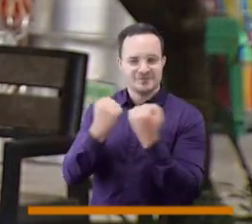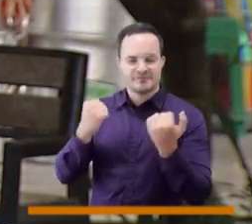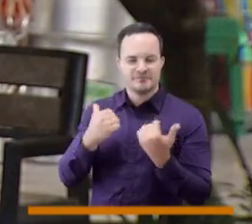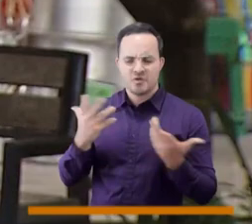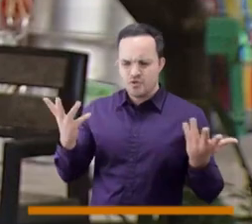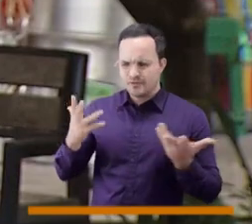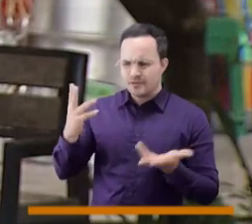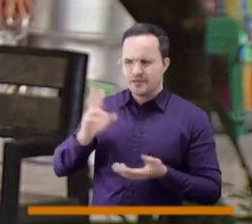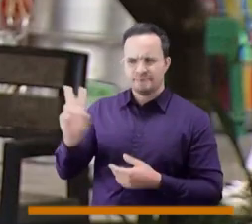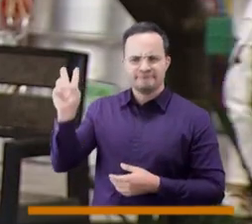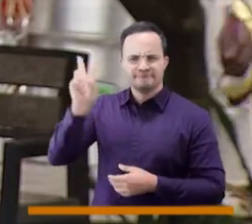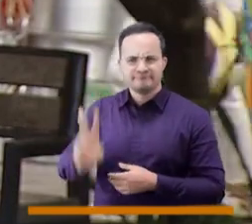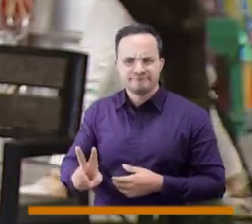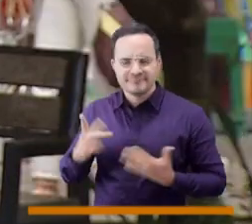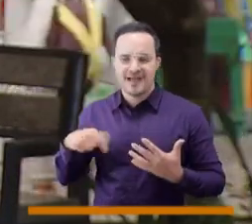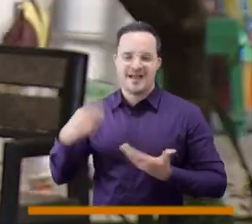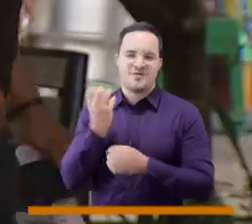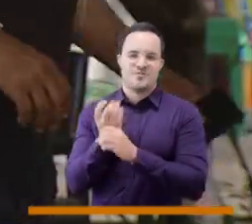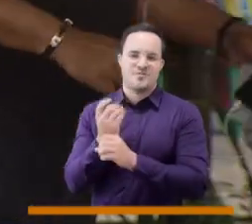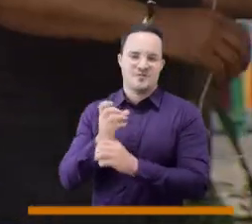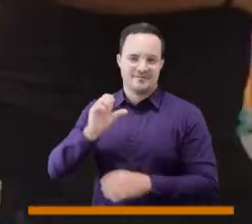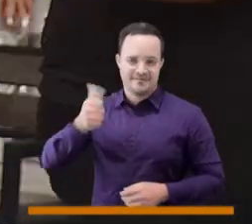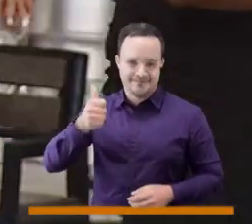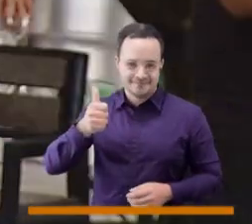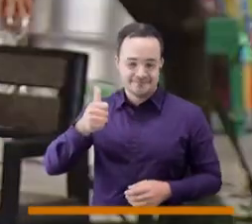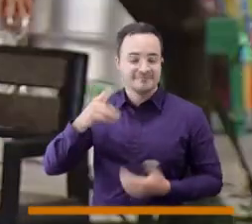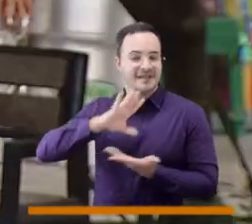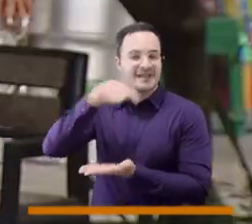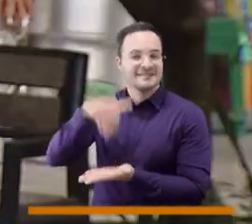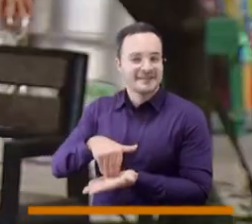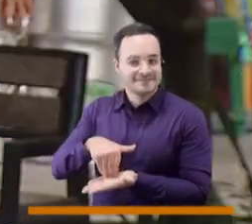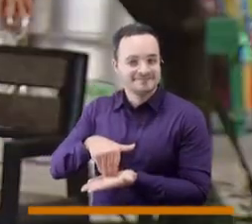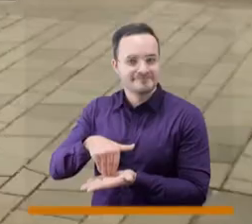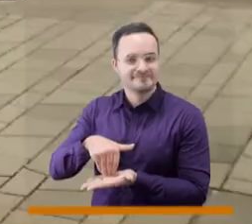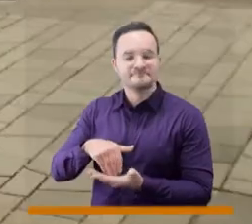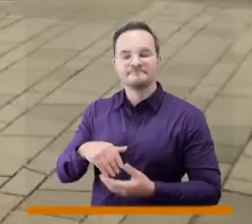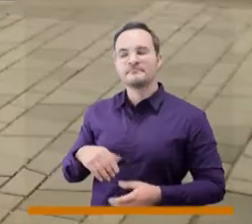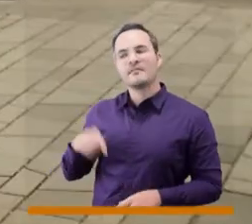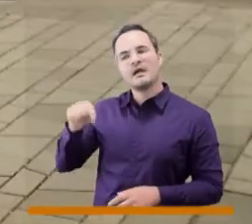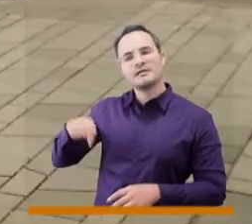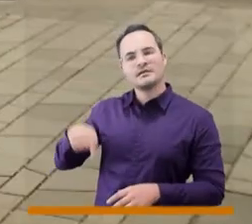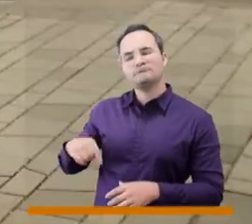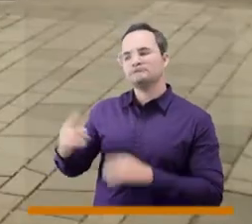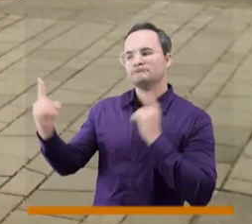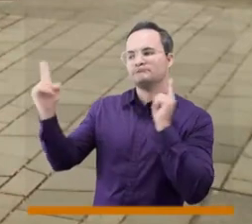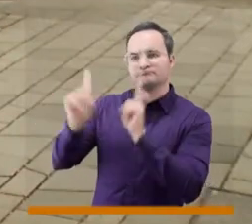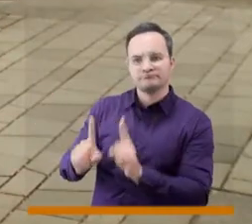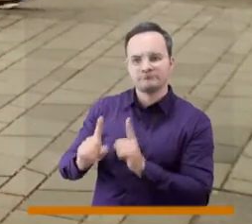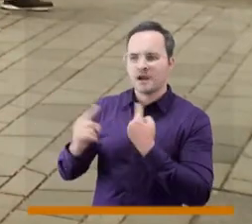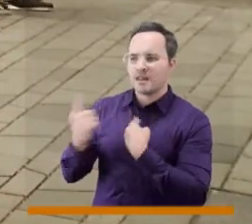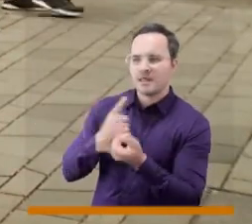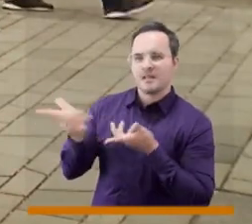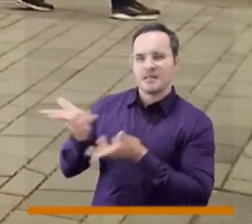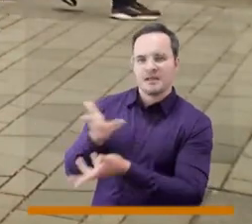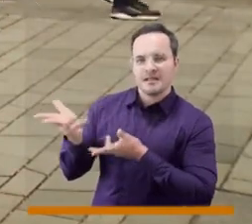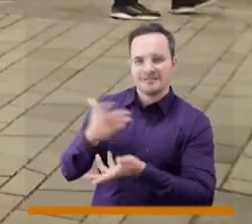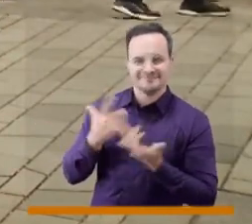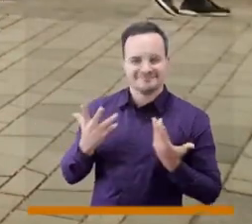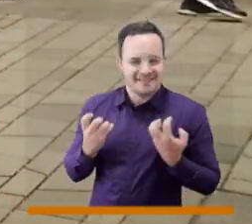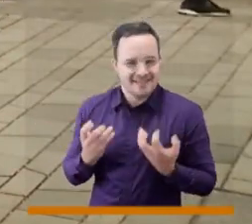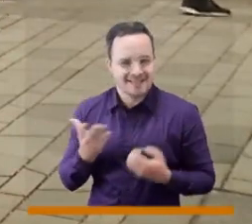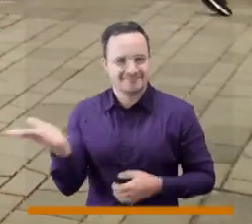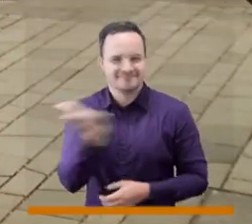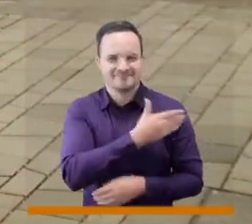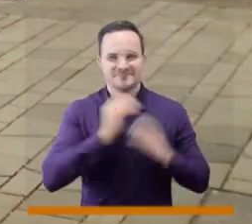la Comuna 10, La Candelaria. Y nosotros continuamos en este diálogo con la